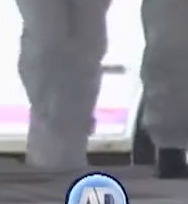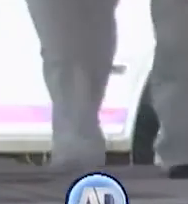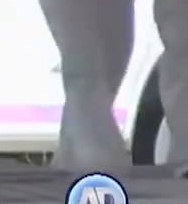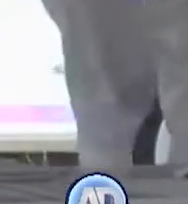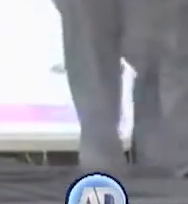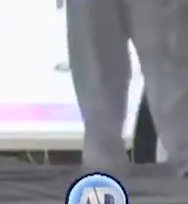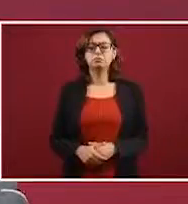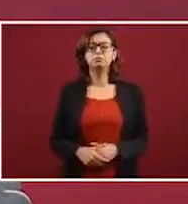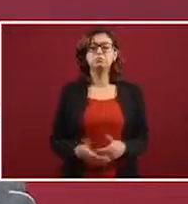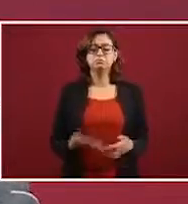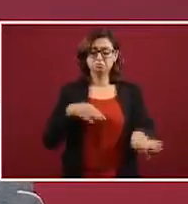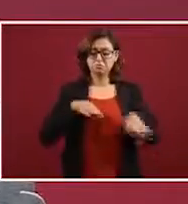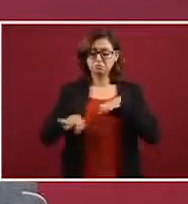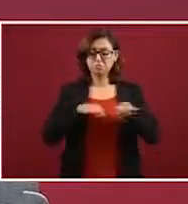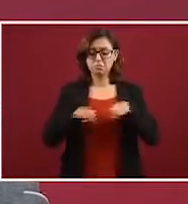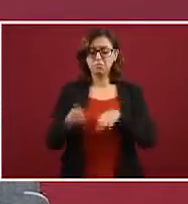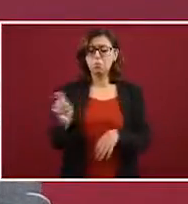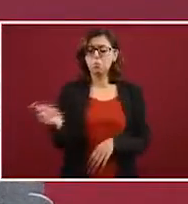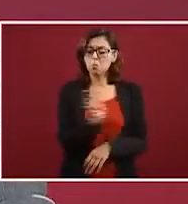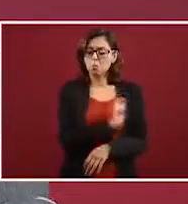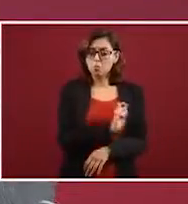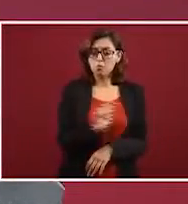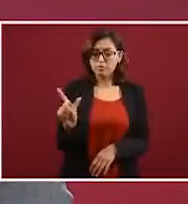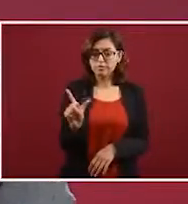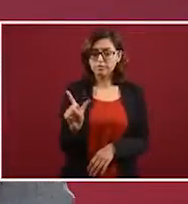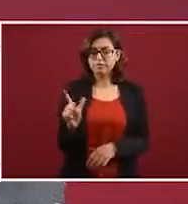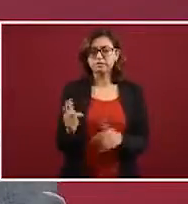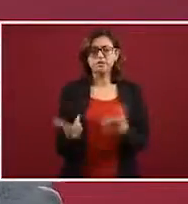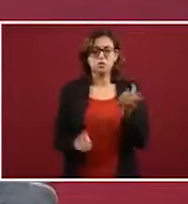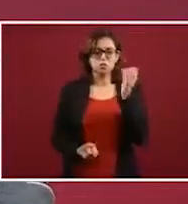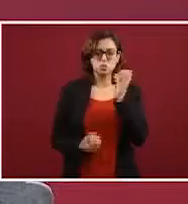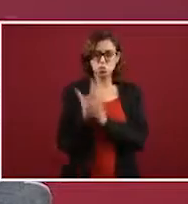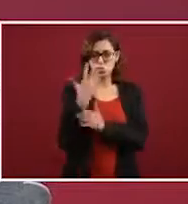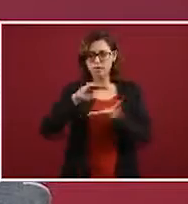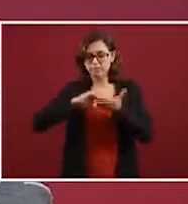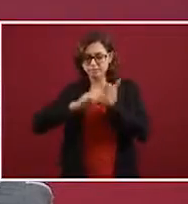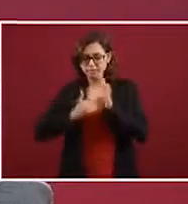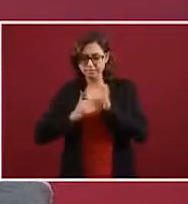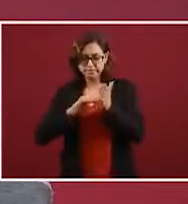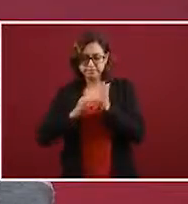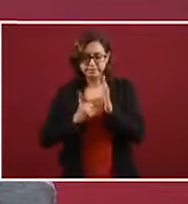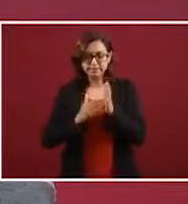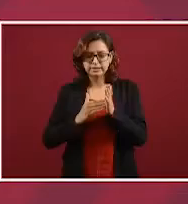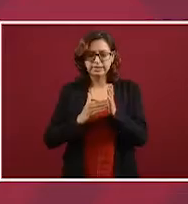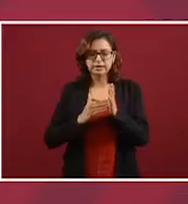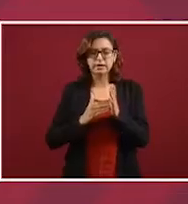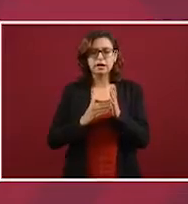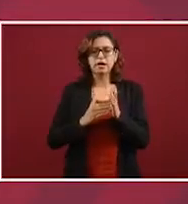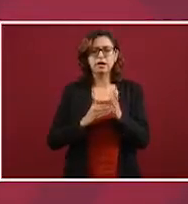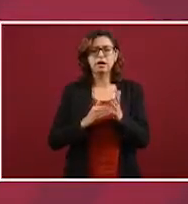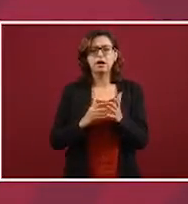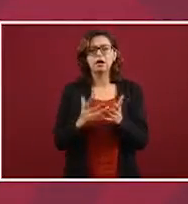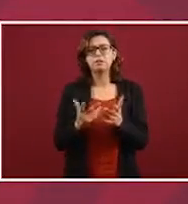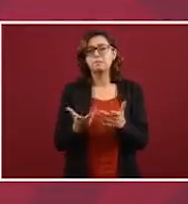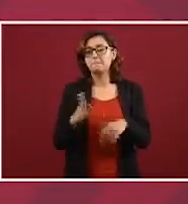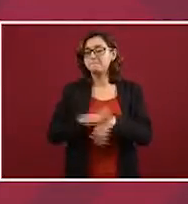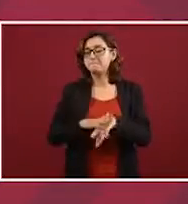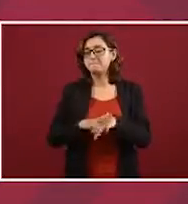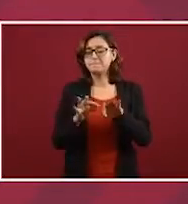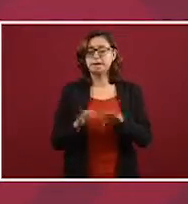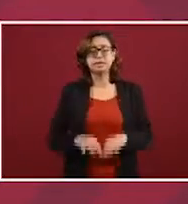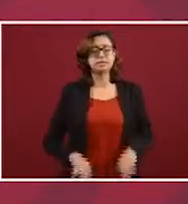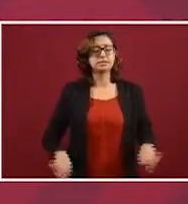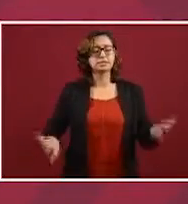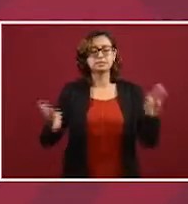autogobierno en cárceles finalmente presidente andrés manuel lópez obrador resaltó que la atención a la inseguridad y violencia se realiza sin tortura